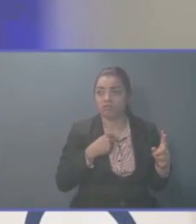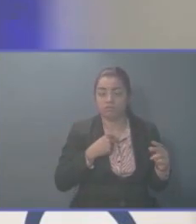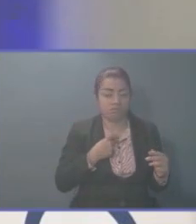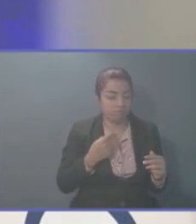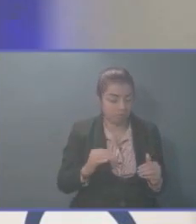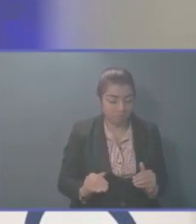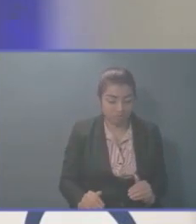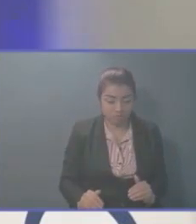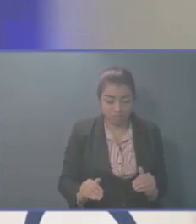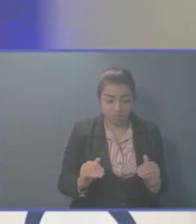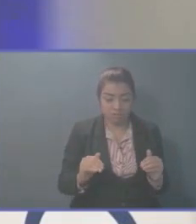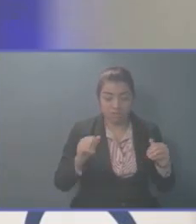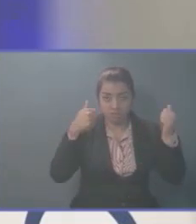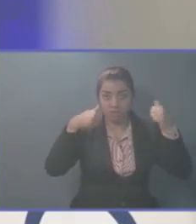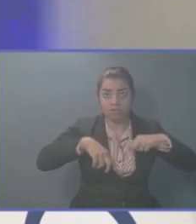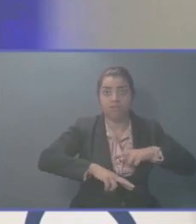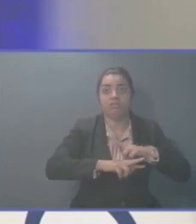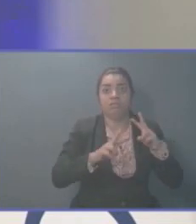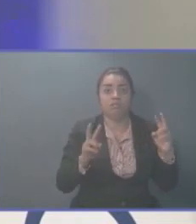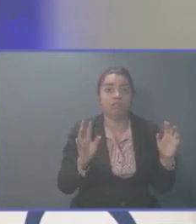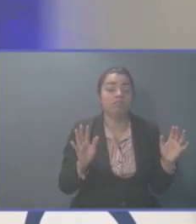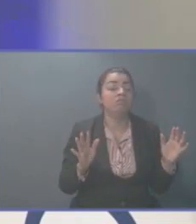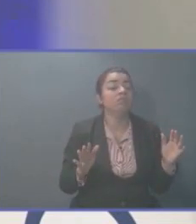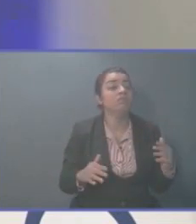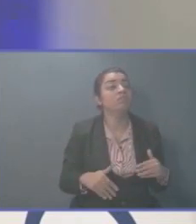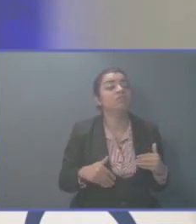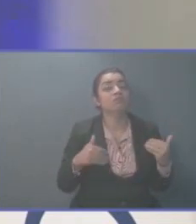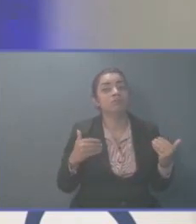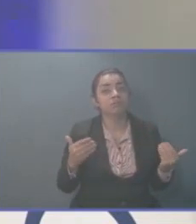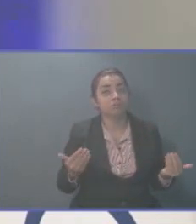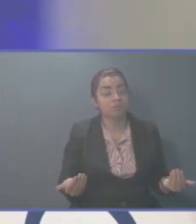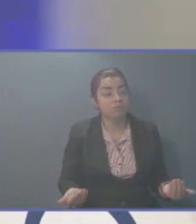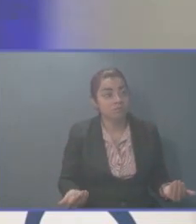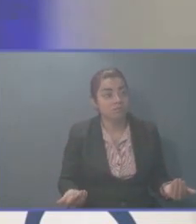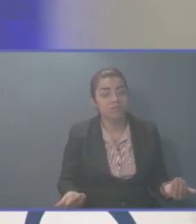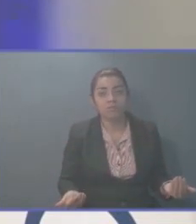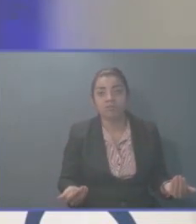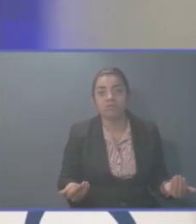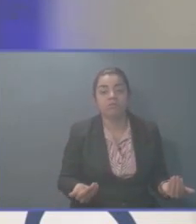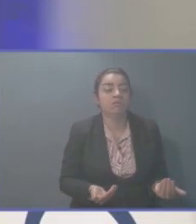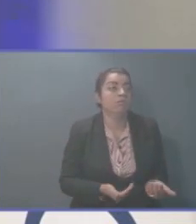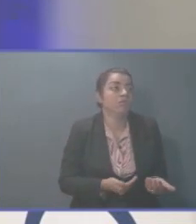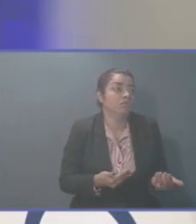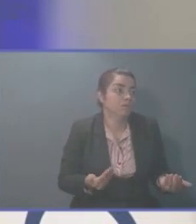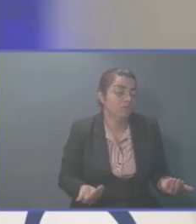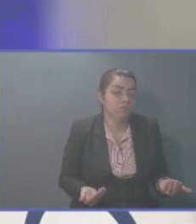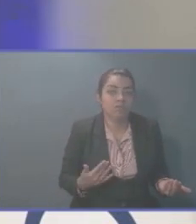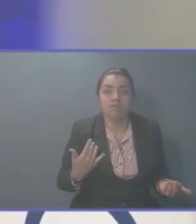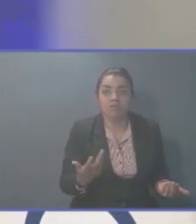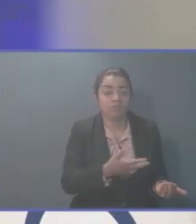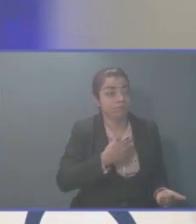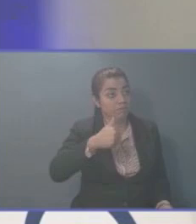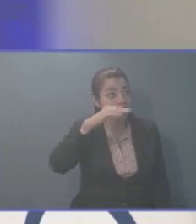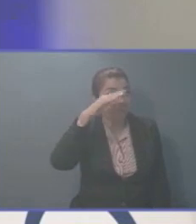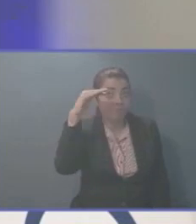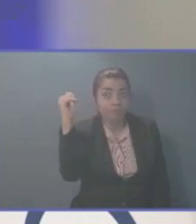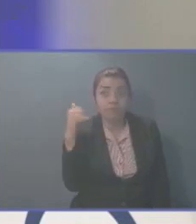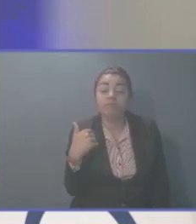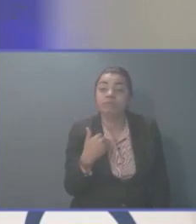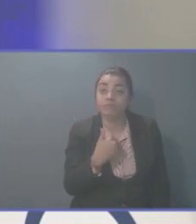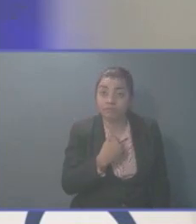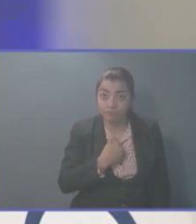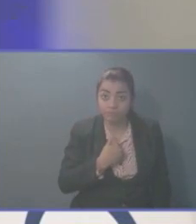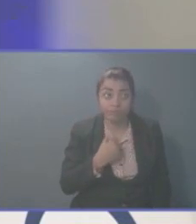tiempo de paz, pero valoro mucho cada momento de lo que le ha tocado vivir a nuestro país.